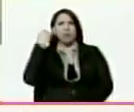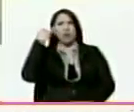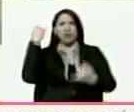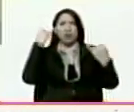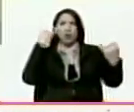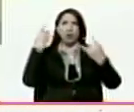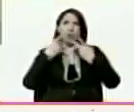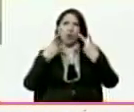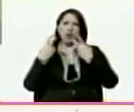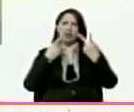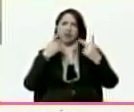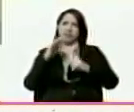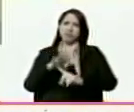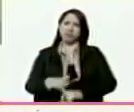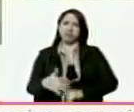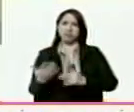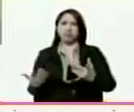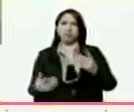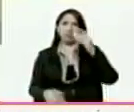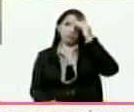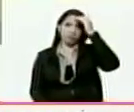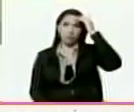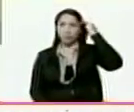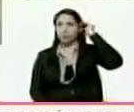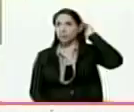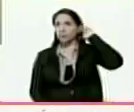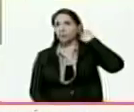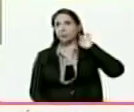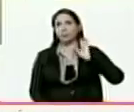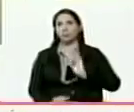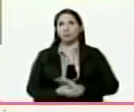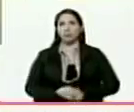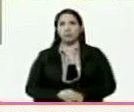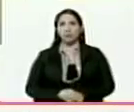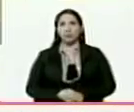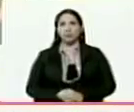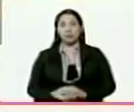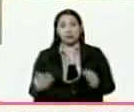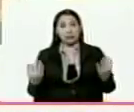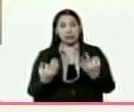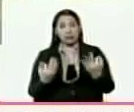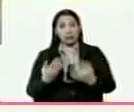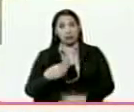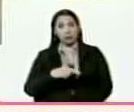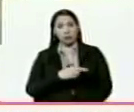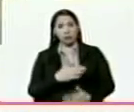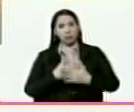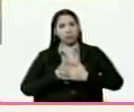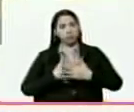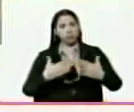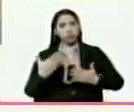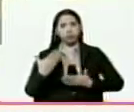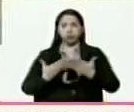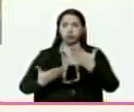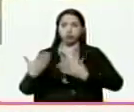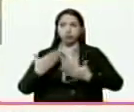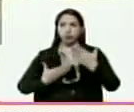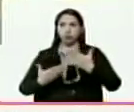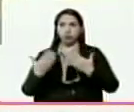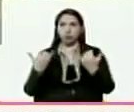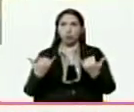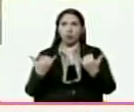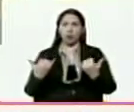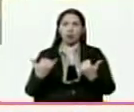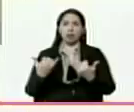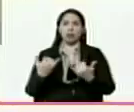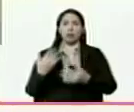políticos. De manera que siempre estaremos dispuestos a colaborar y lo haremos en cualquier caso,